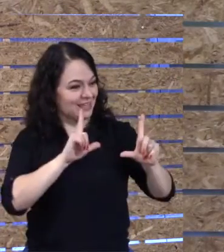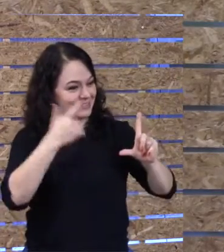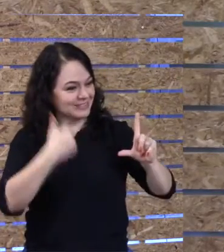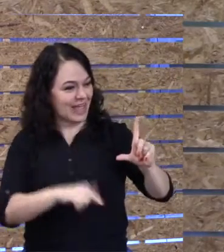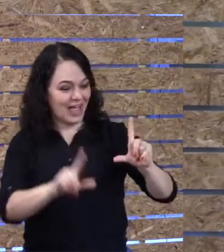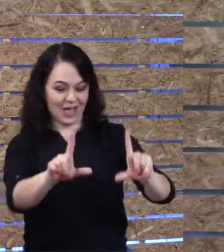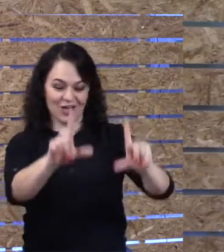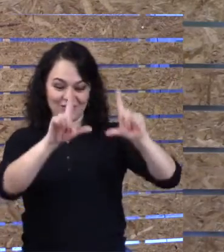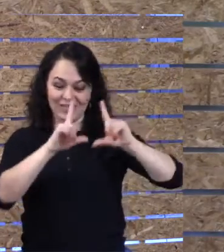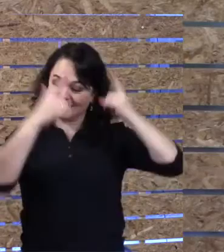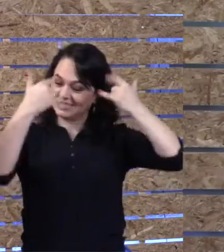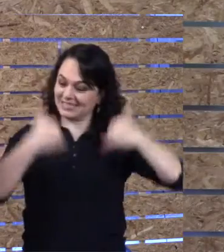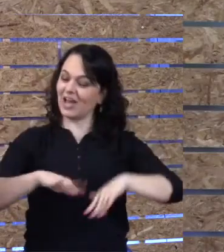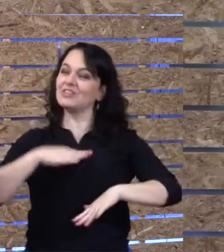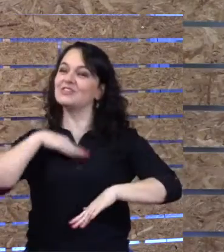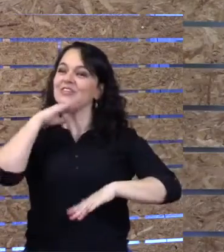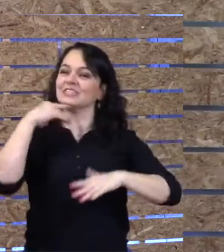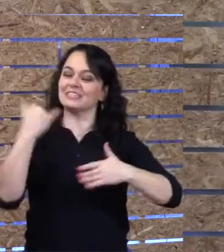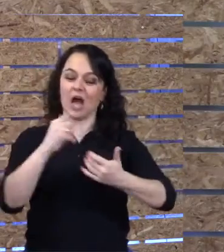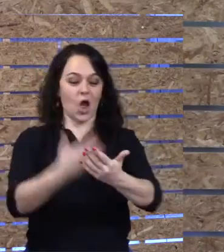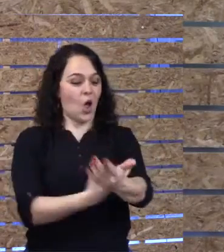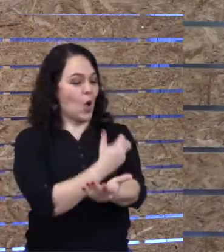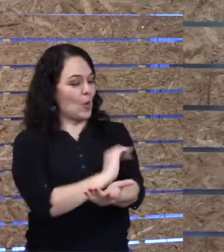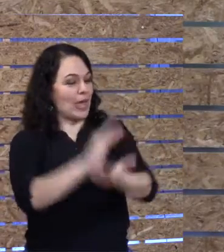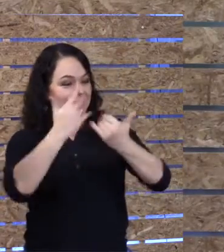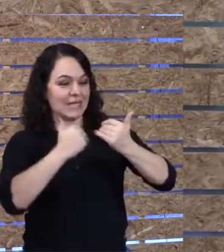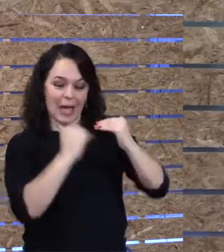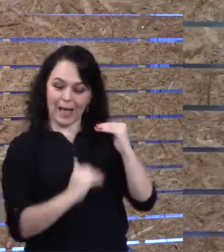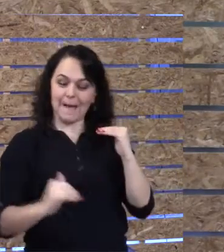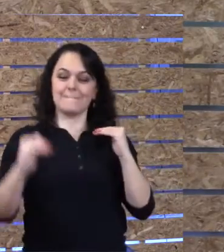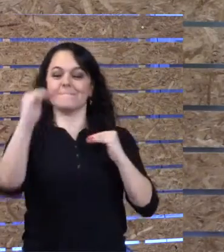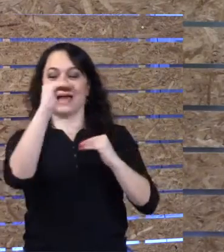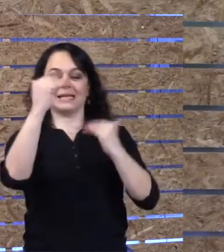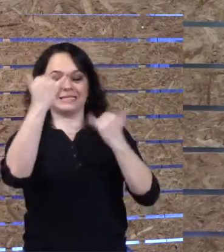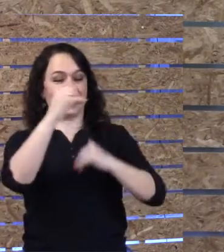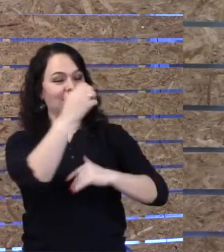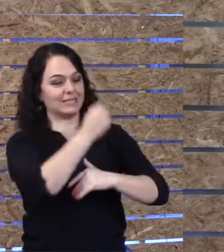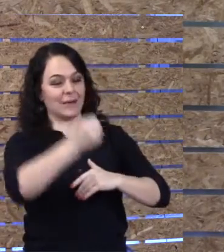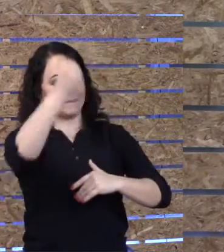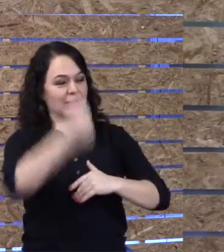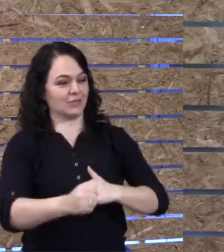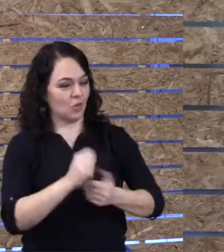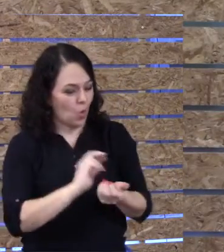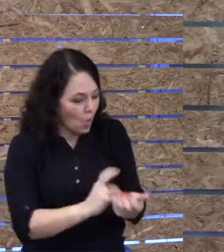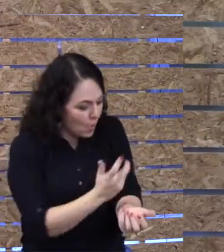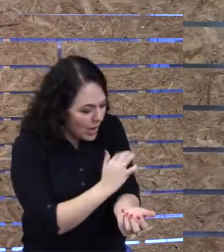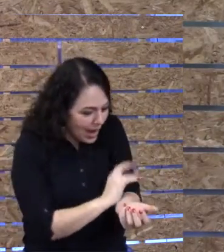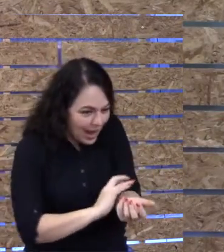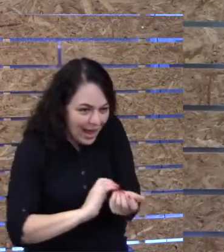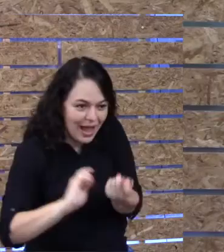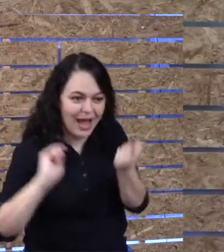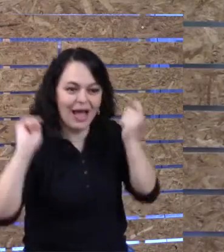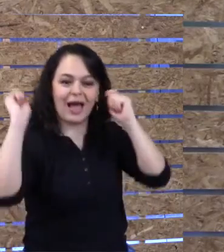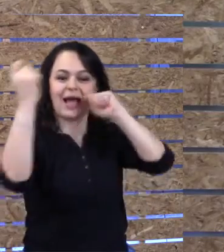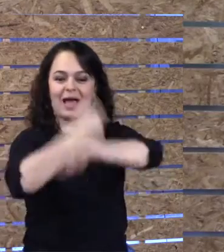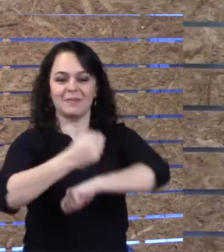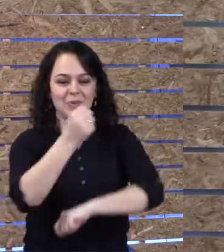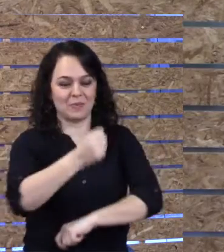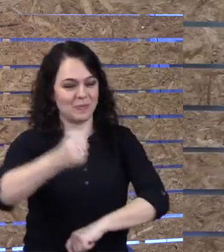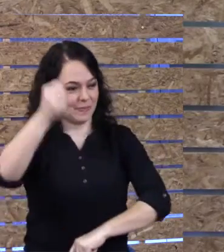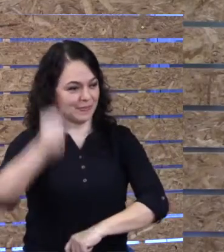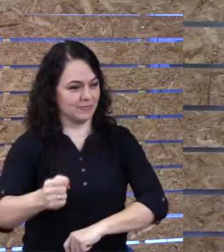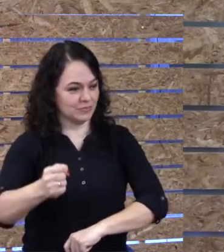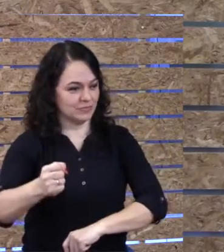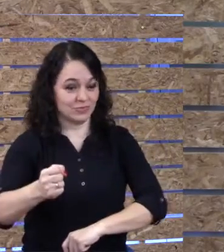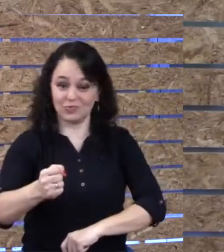No es que un día dicen ya, suficientes años de oveja, ahora te vamos a ascender a pastor. No. Aún yo sigo